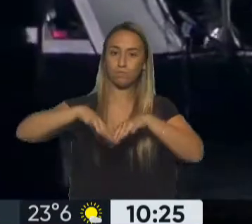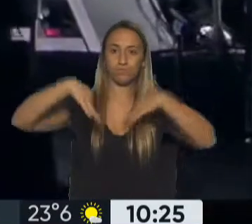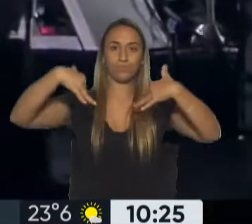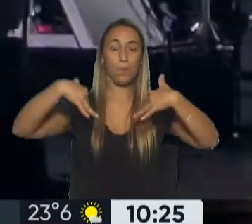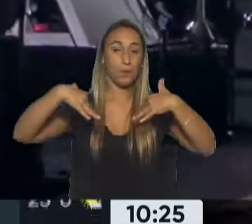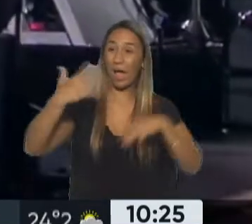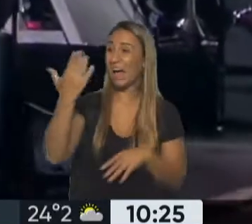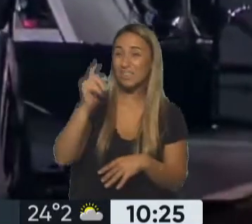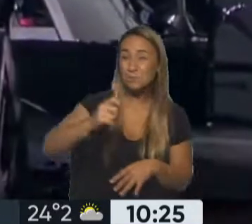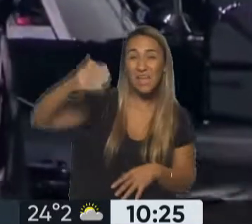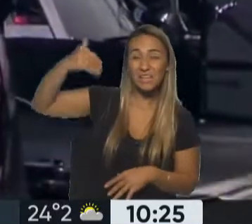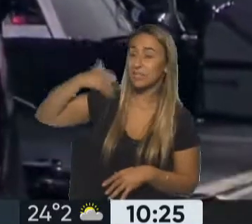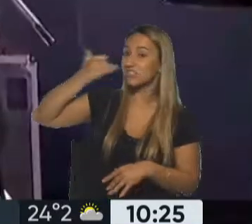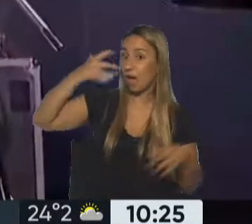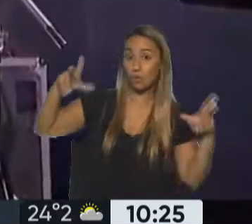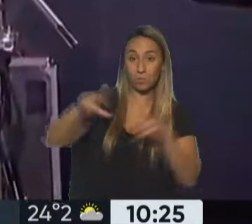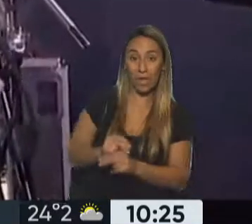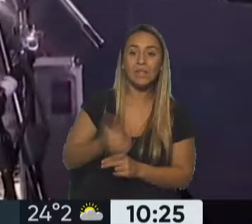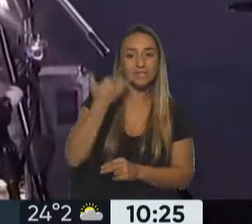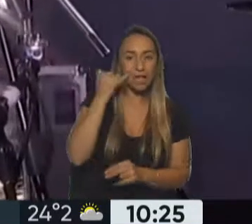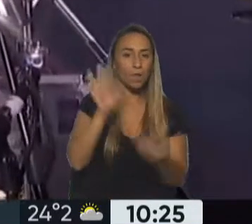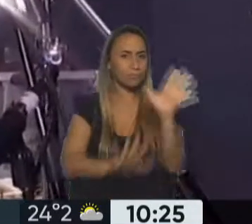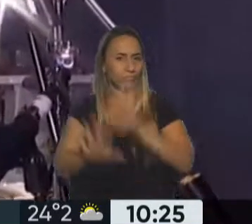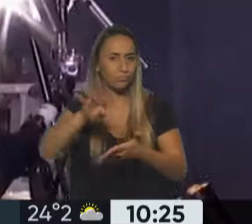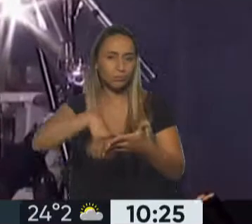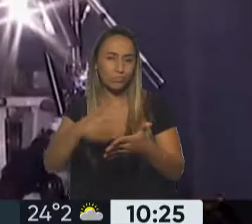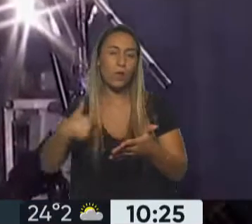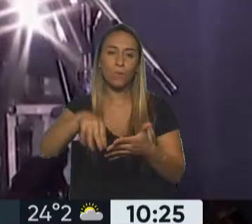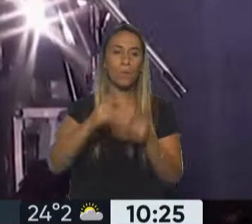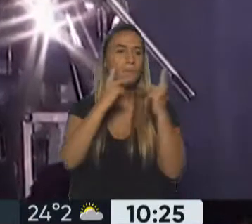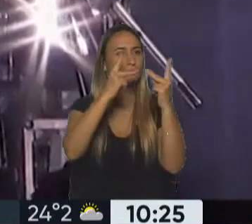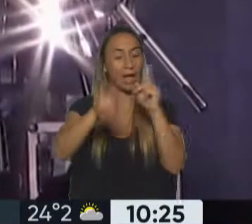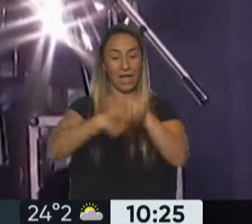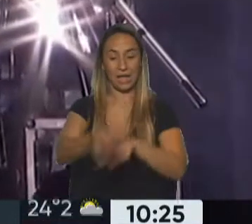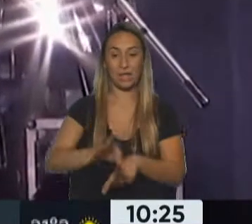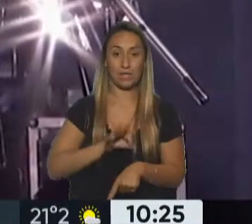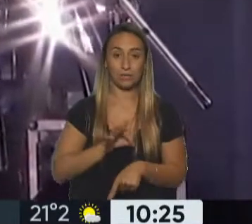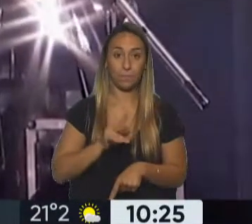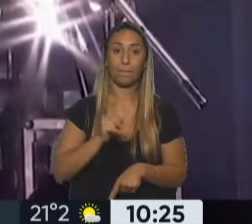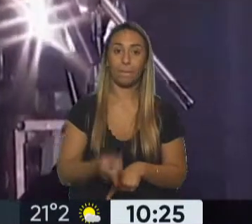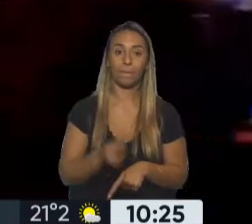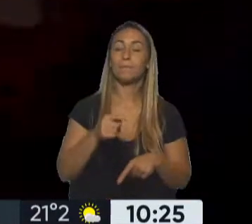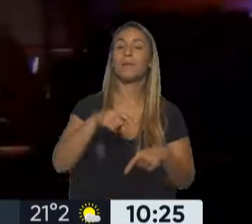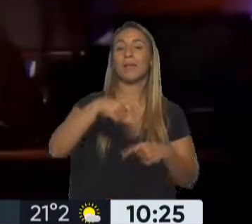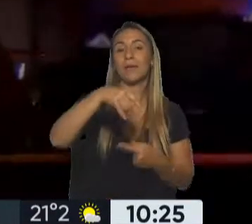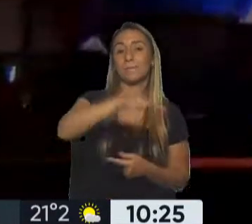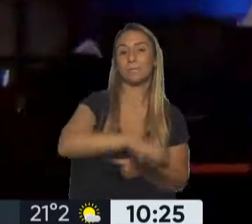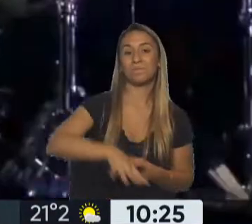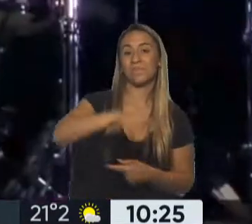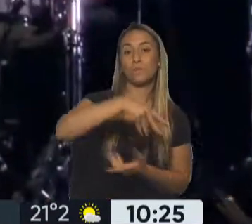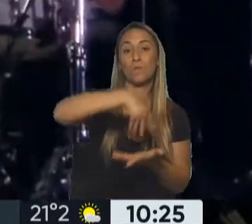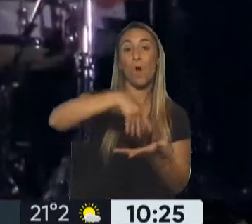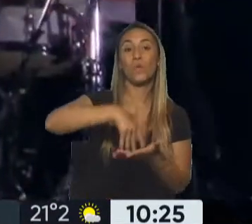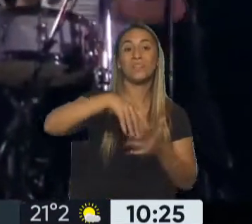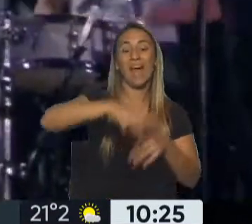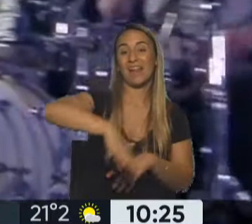está agotadísimo. De hecho, ya se programó una gira que continuará en el año próximo. Hay una fecha también en la Arena de Villa Crespo. Suenan las dos